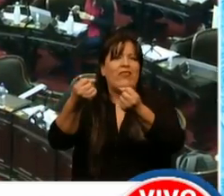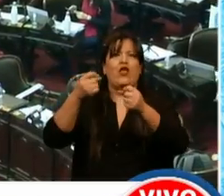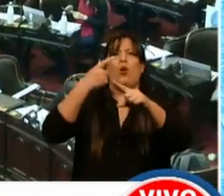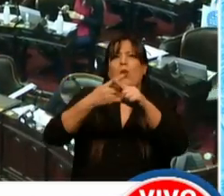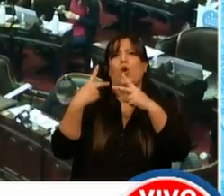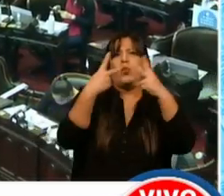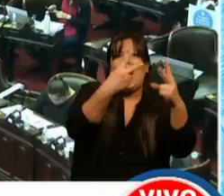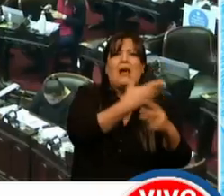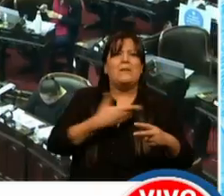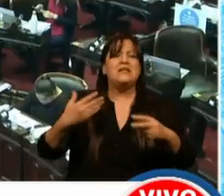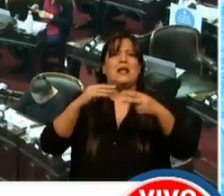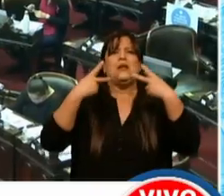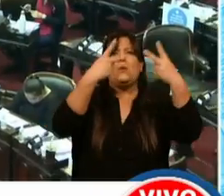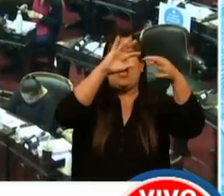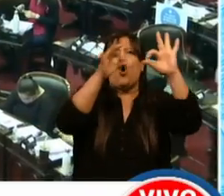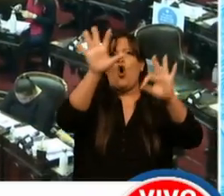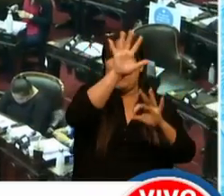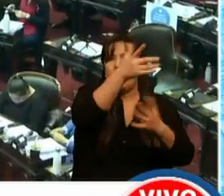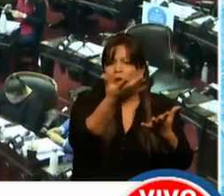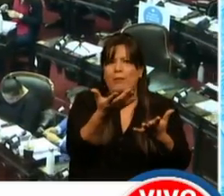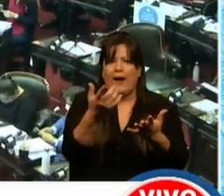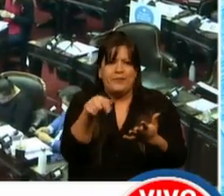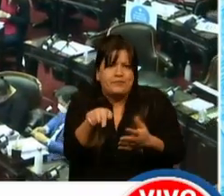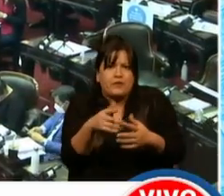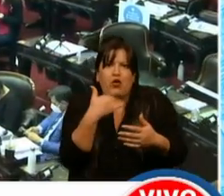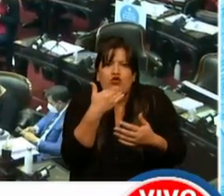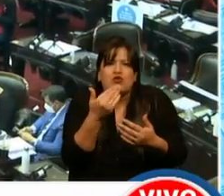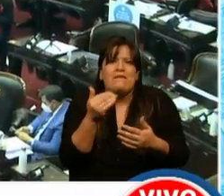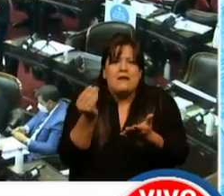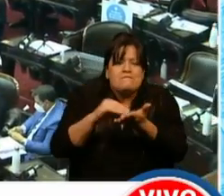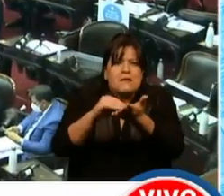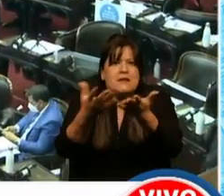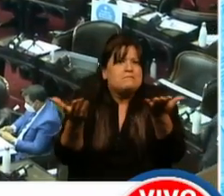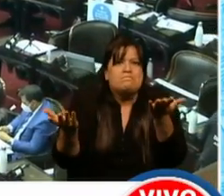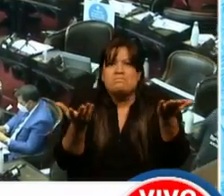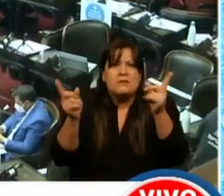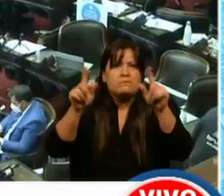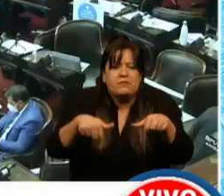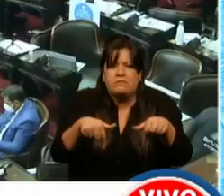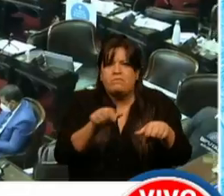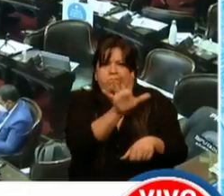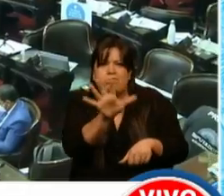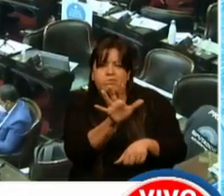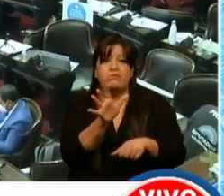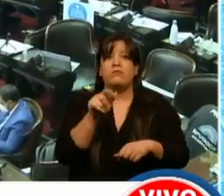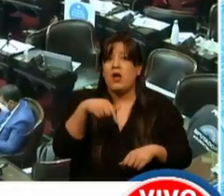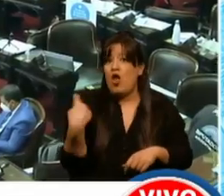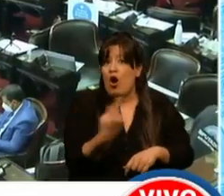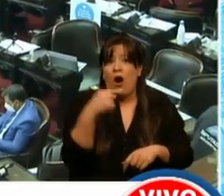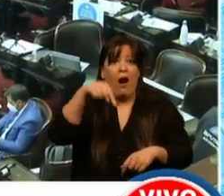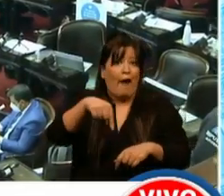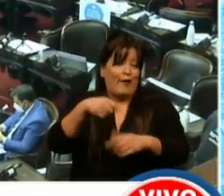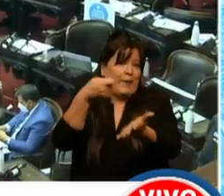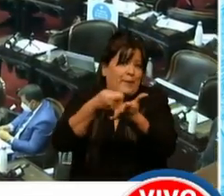viaje del presidente a europa y desde entonces ya no sabemos absolutamente nada más mientras tanto seguimos pagando